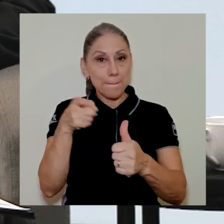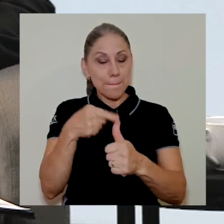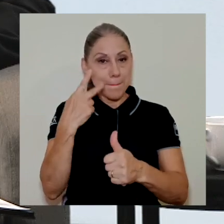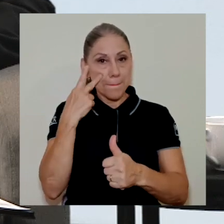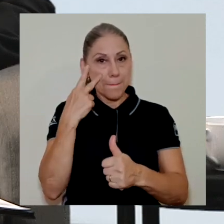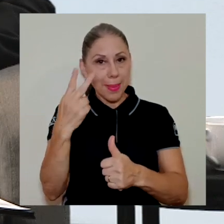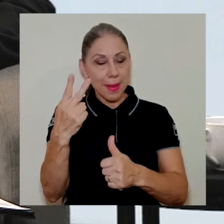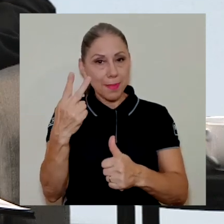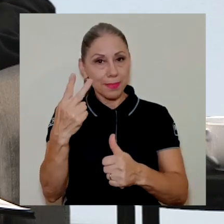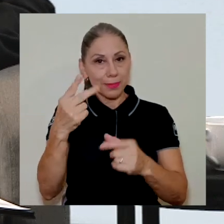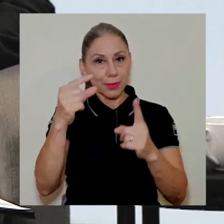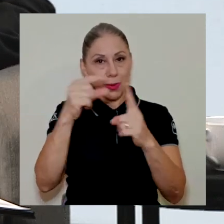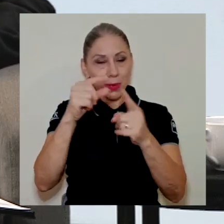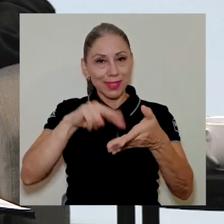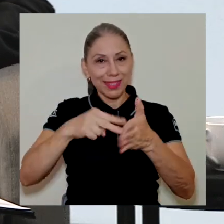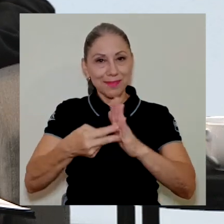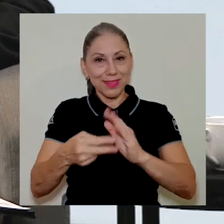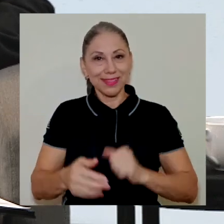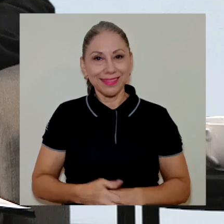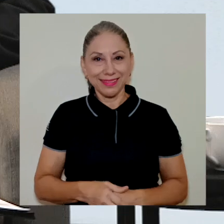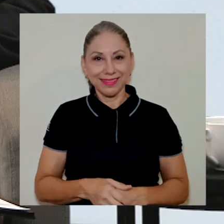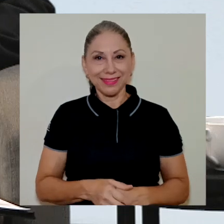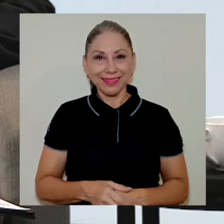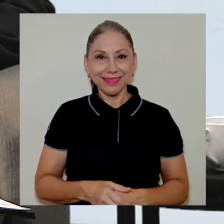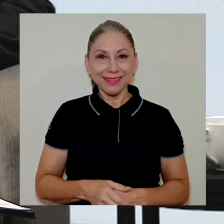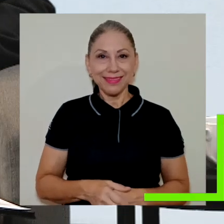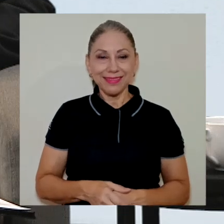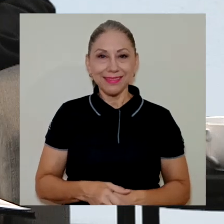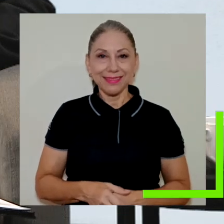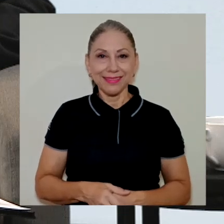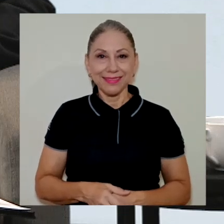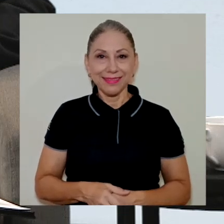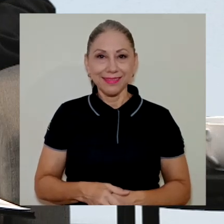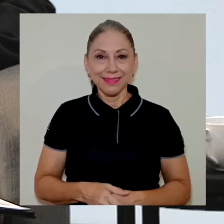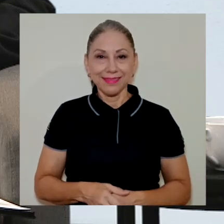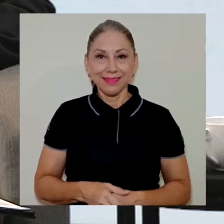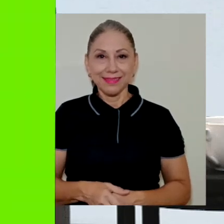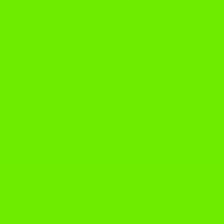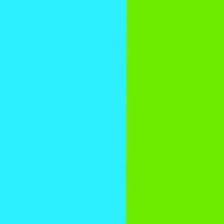sin antes ver nuestro segmento Conceptos.